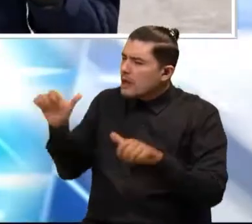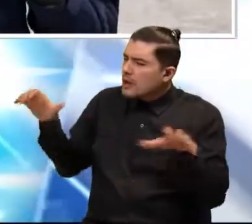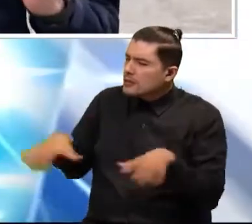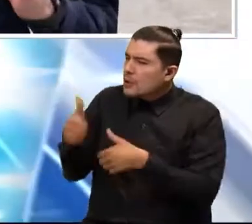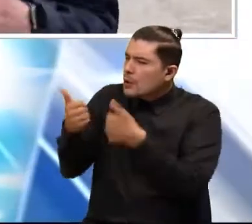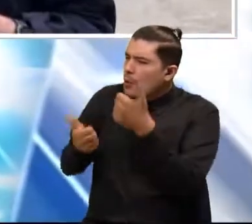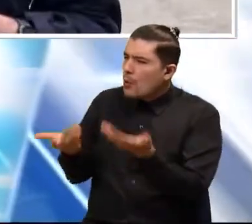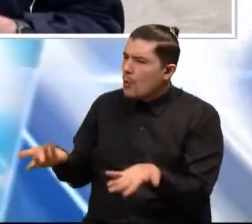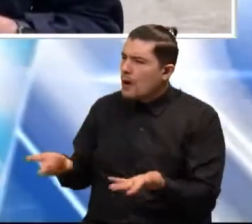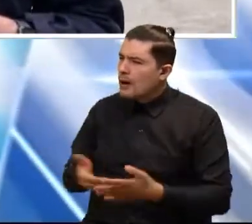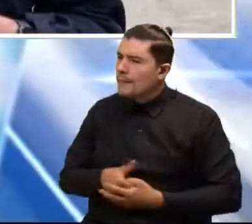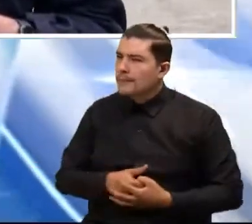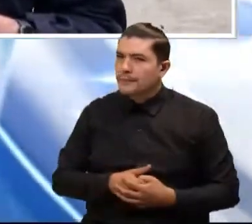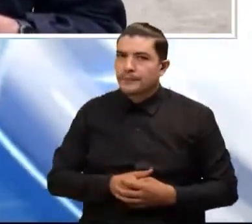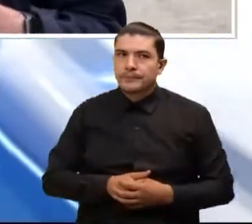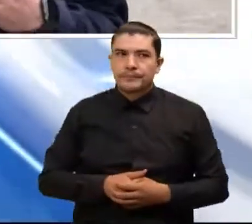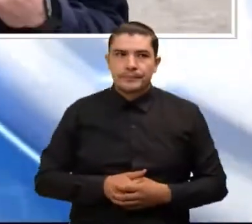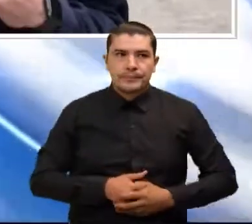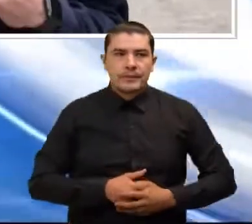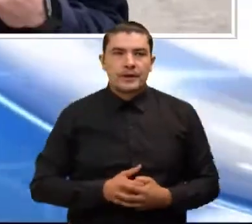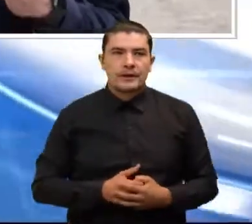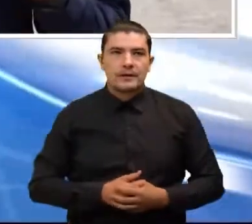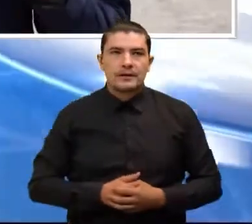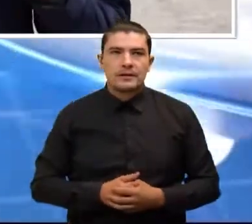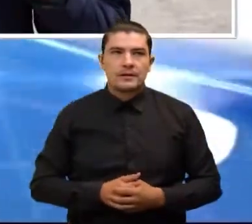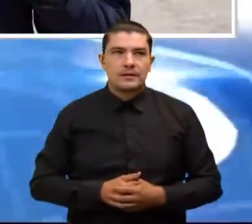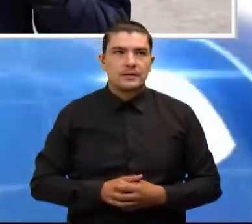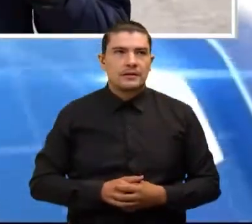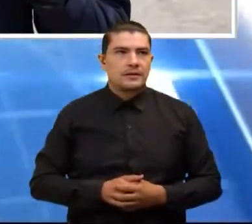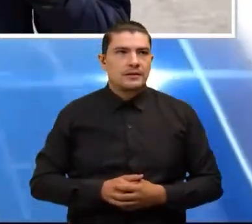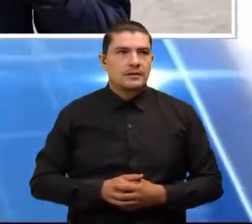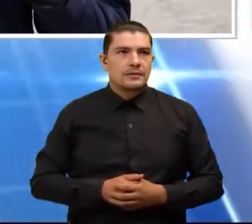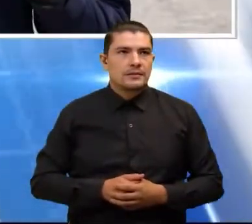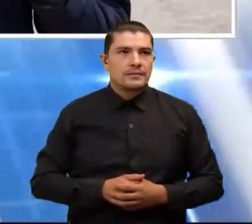Bueno, siempre las